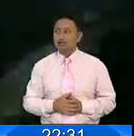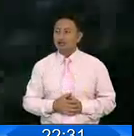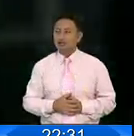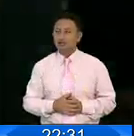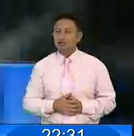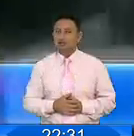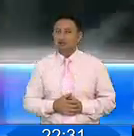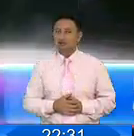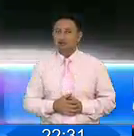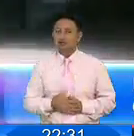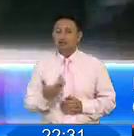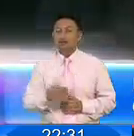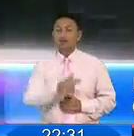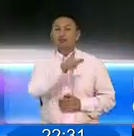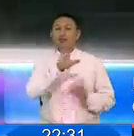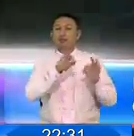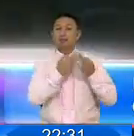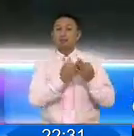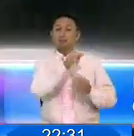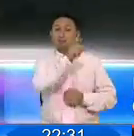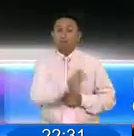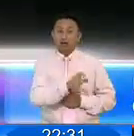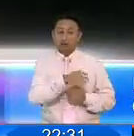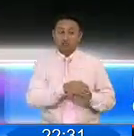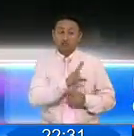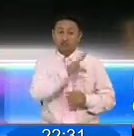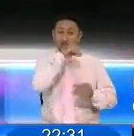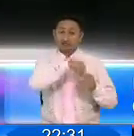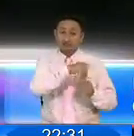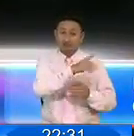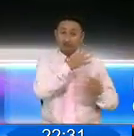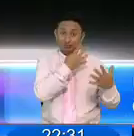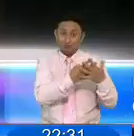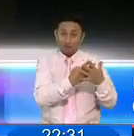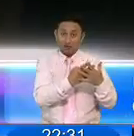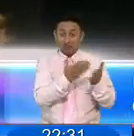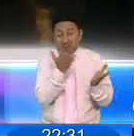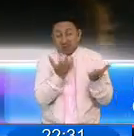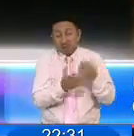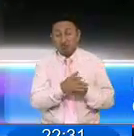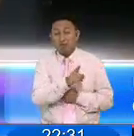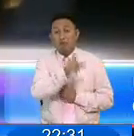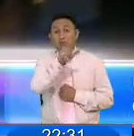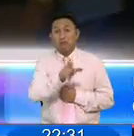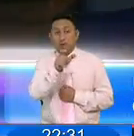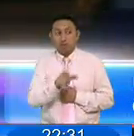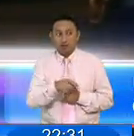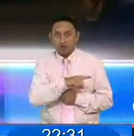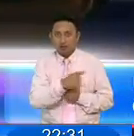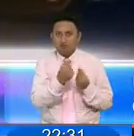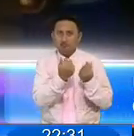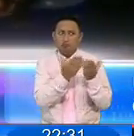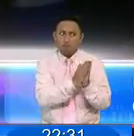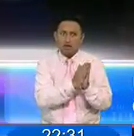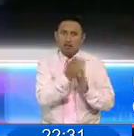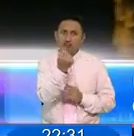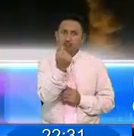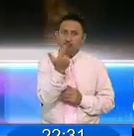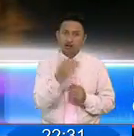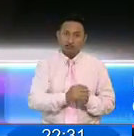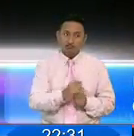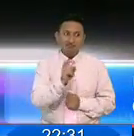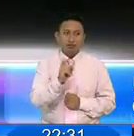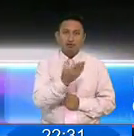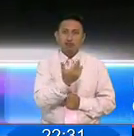Los familiares de un PPL denunciaron que desde el interior de la cárcel de Sucumbíos, presuntamente varios presos les estaban extorsionando, que les